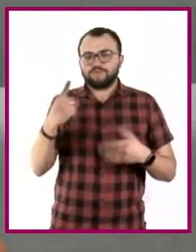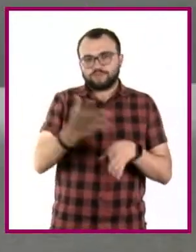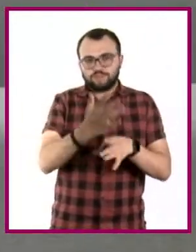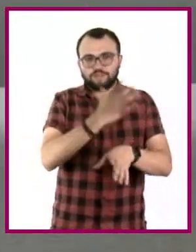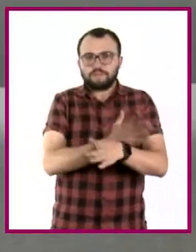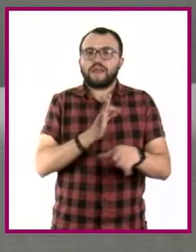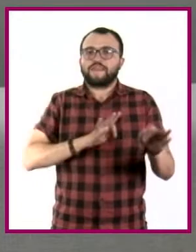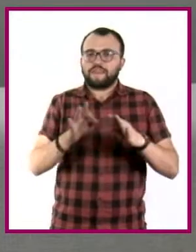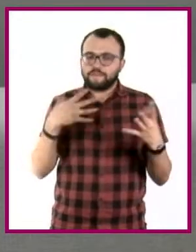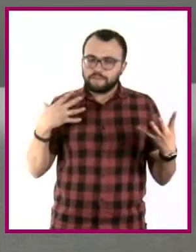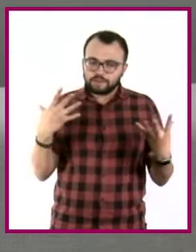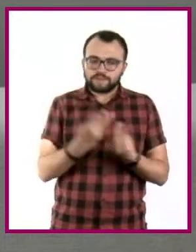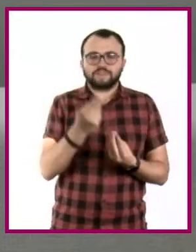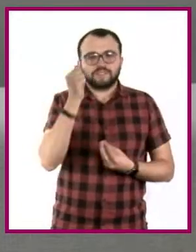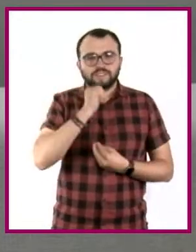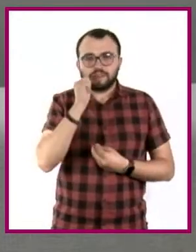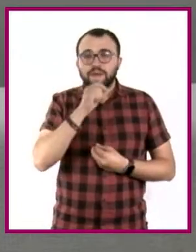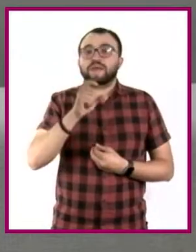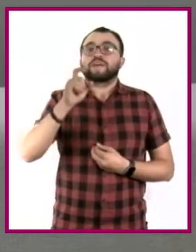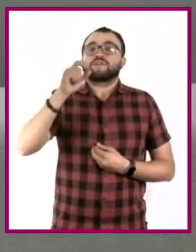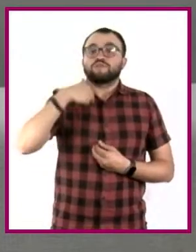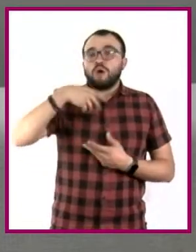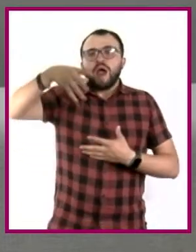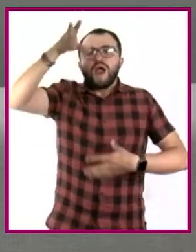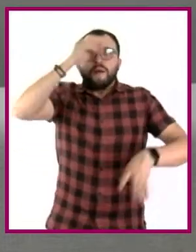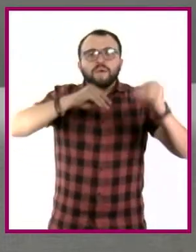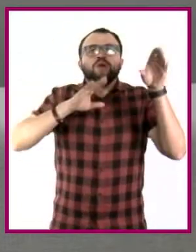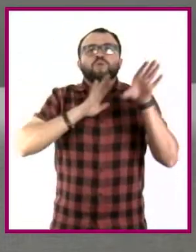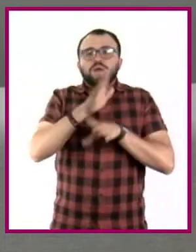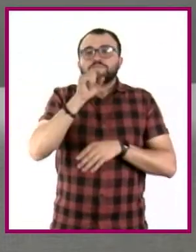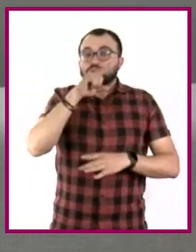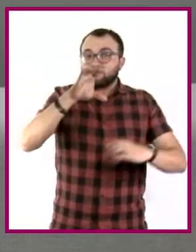trabajar juntos. De hecho, aprendí que la comunicación no